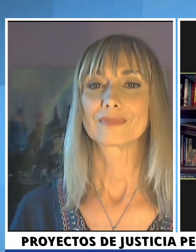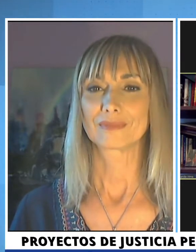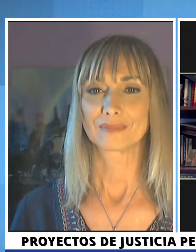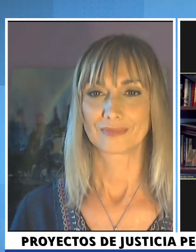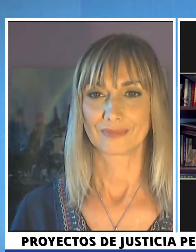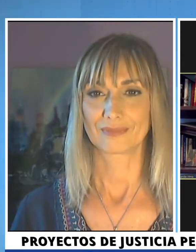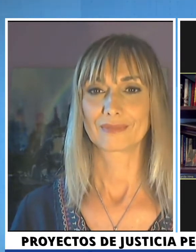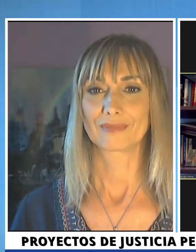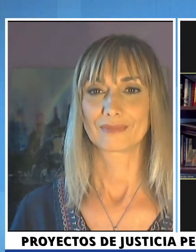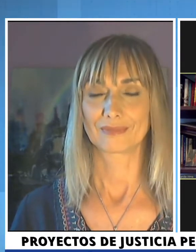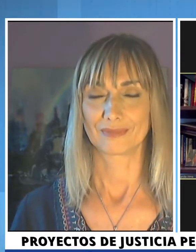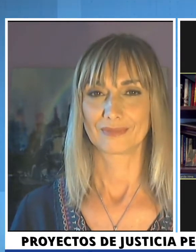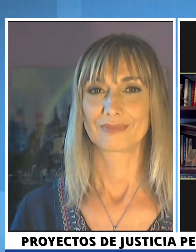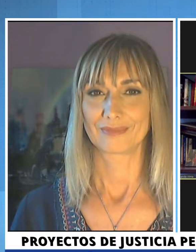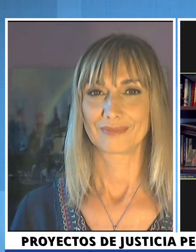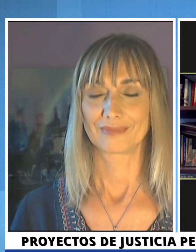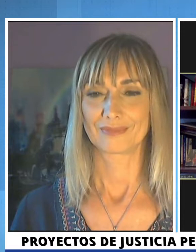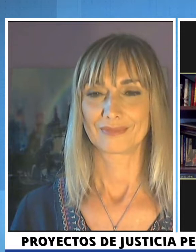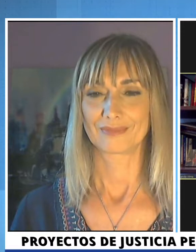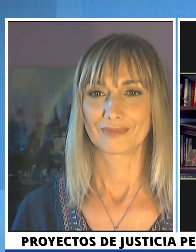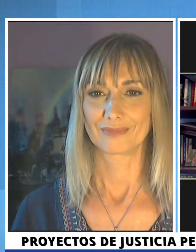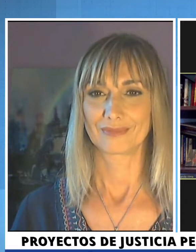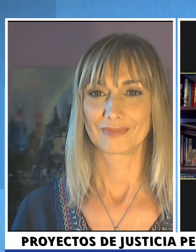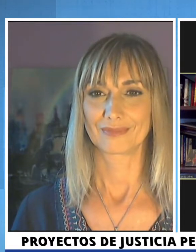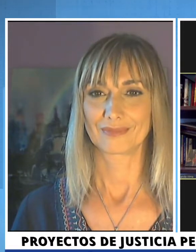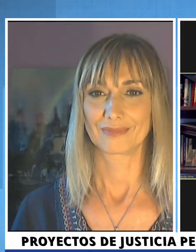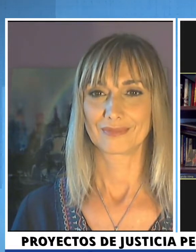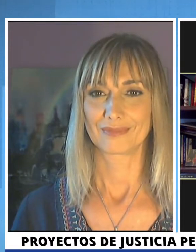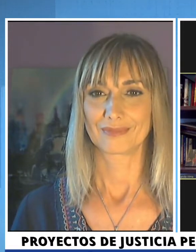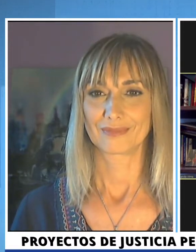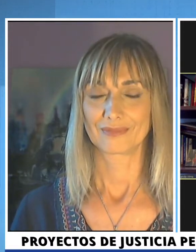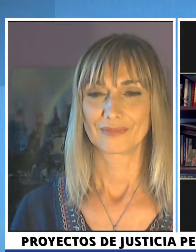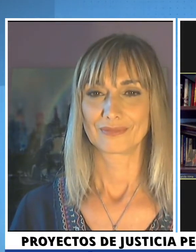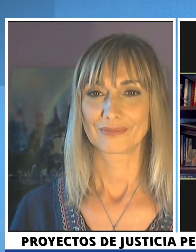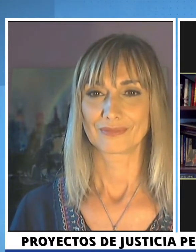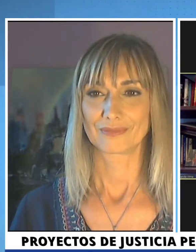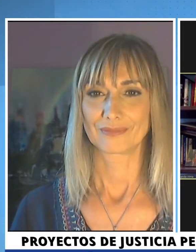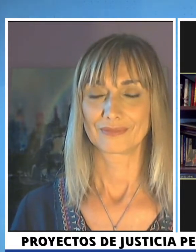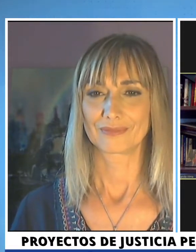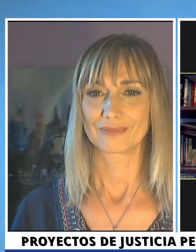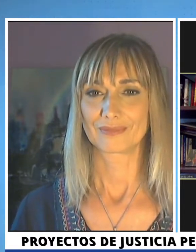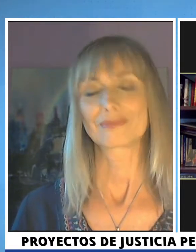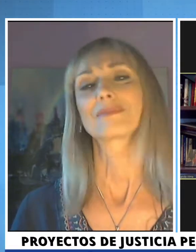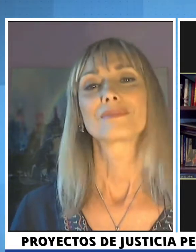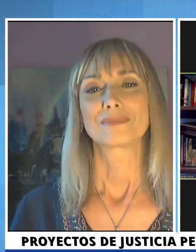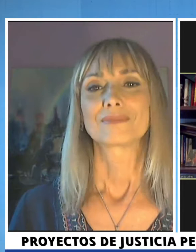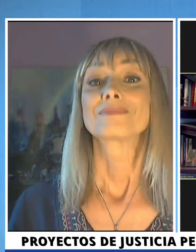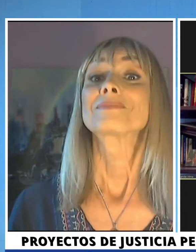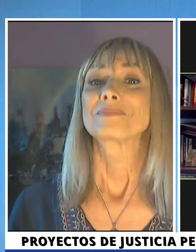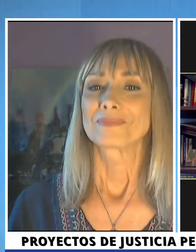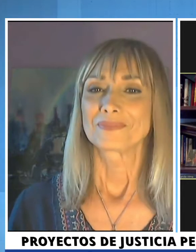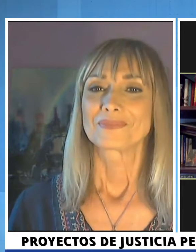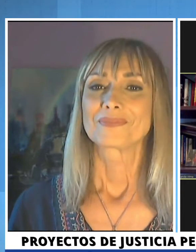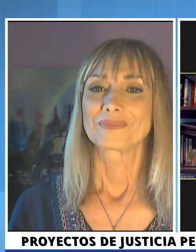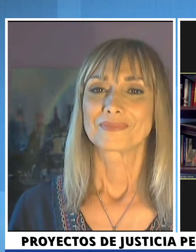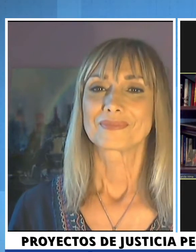justicia, del Ministerio de Justicia, un poco cómo funcionan los centros que están en los barrios populares, ¿no? Los CAJ, que son una herramienta muy importante.